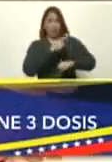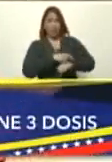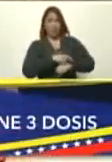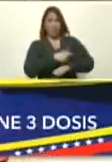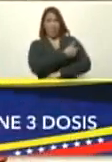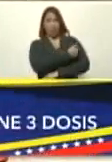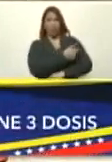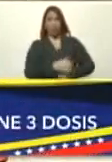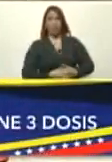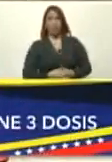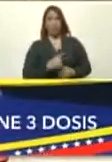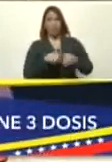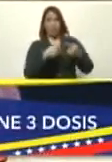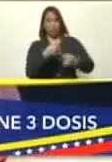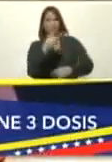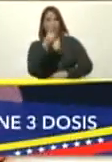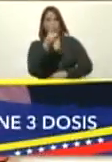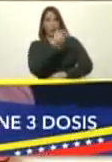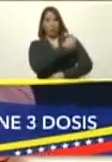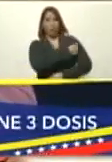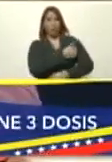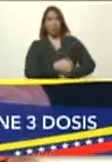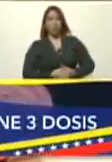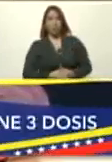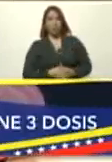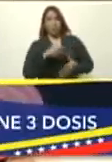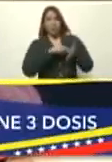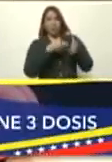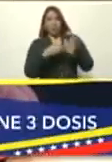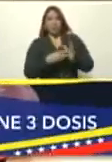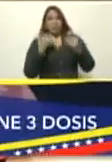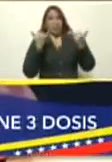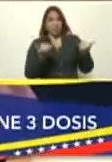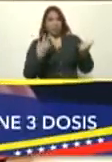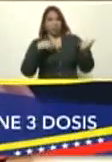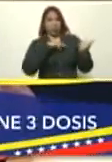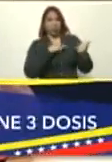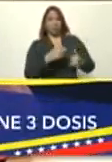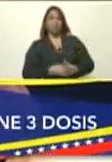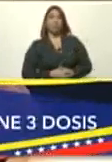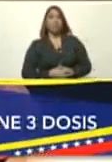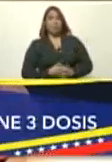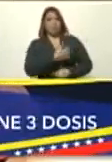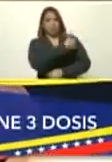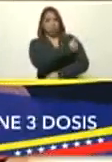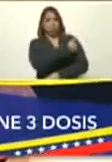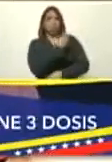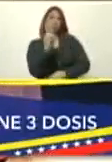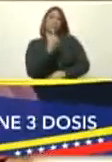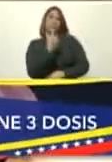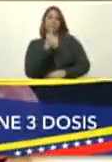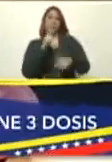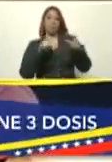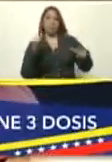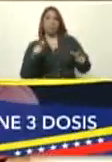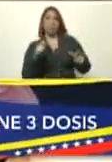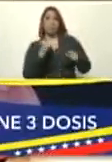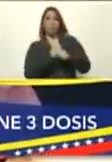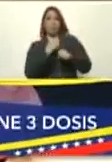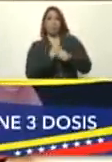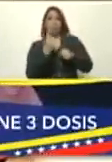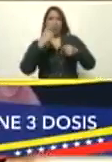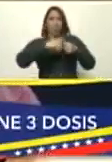vacunación luego de la segunda dosis. Quiere decir que ahorita nosotros estamos vacunando no solamente al personal, los trabajadores de la